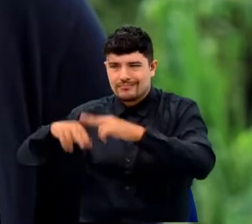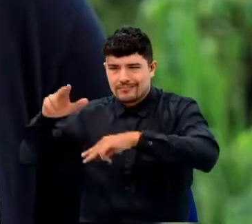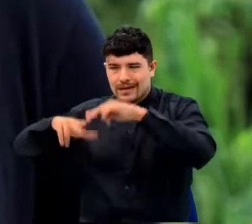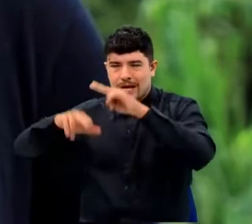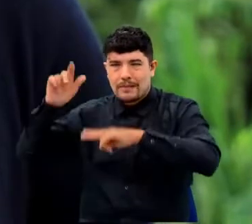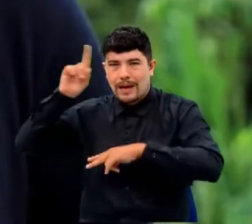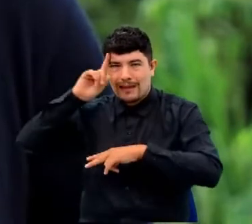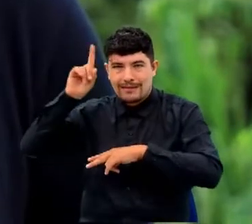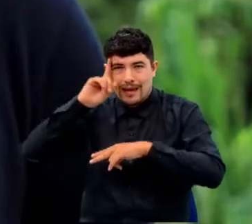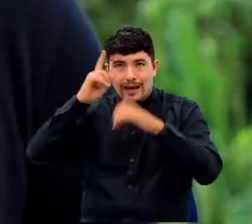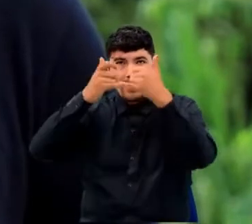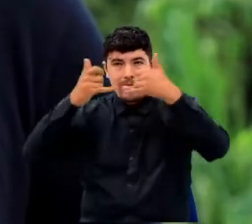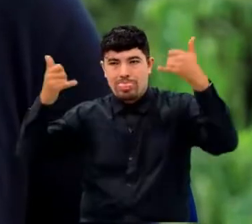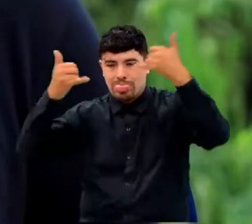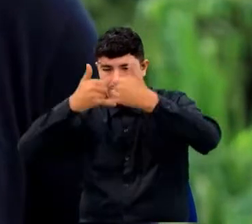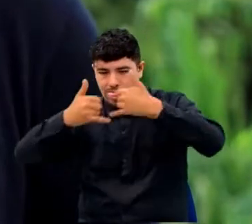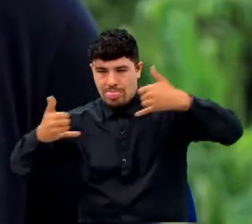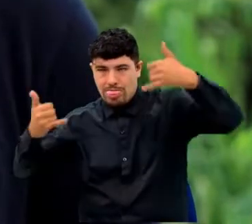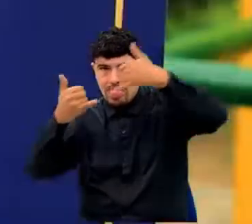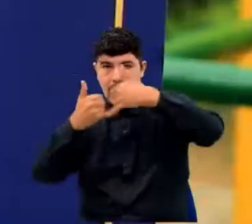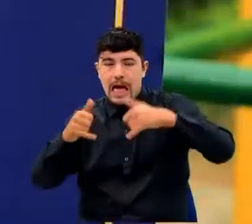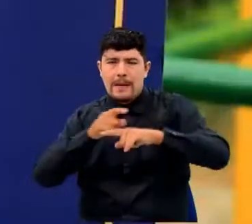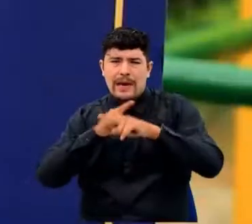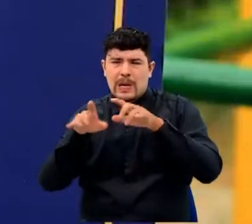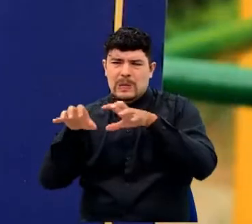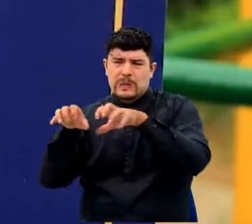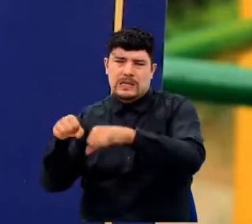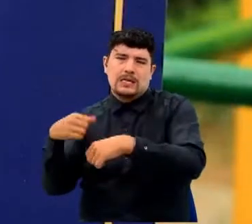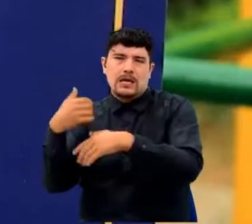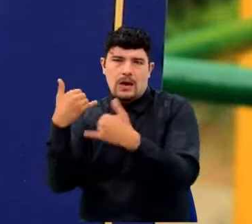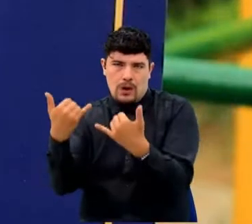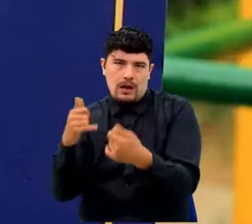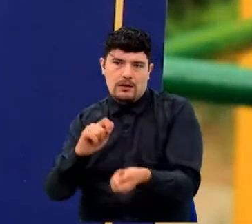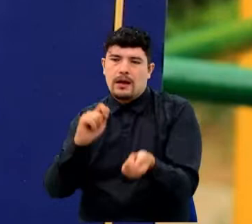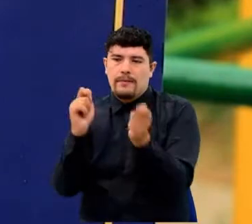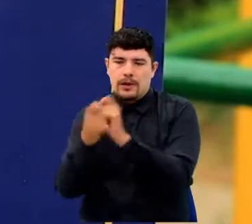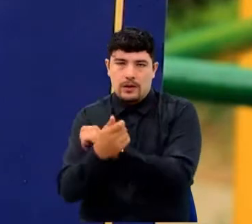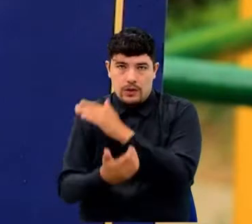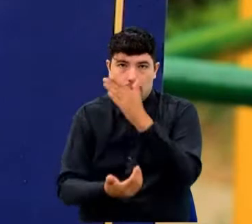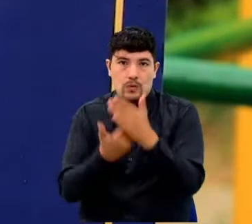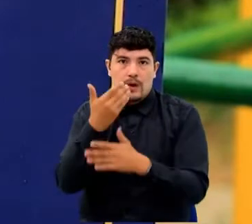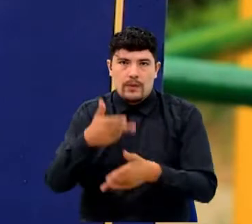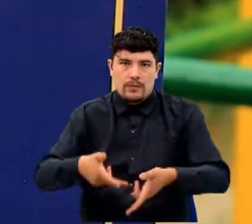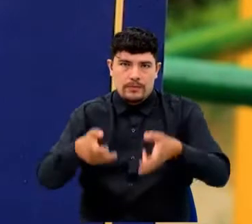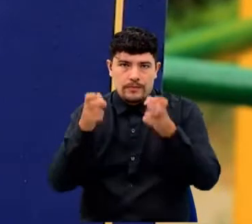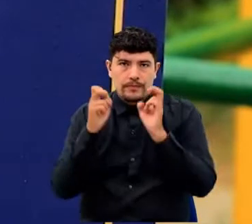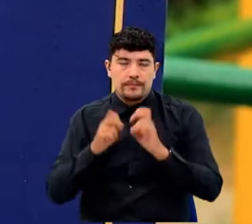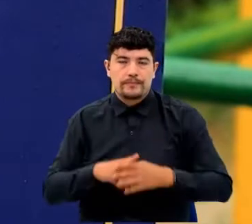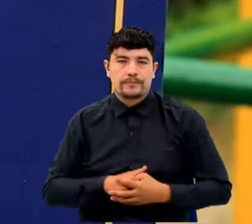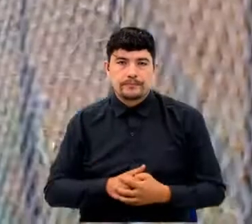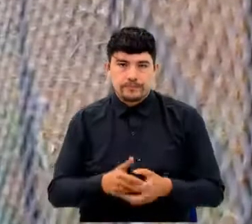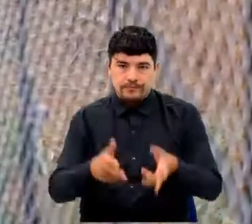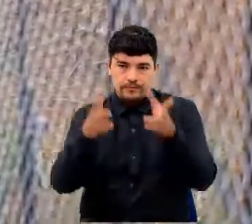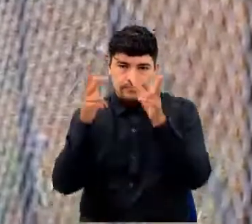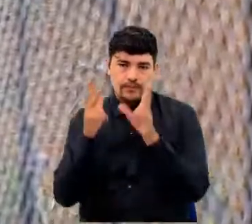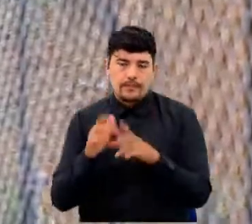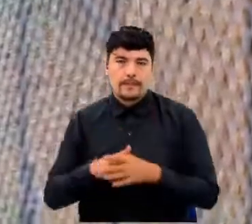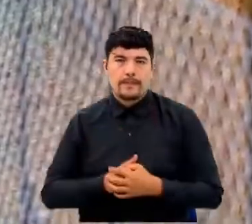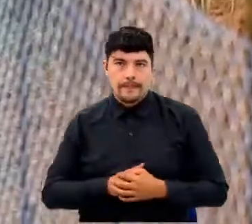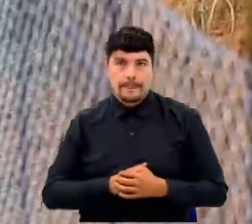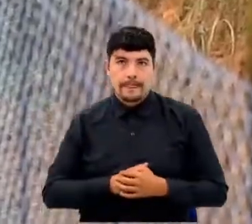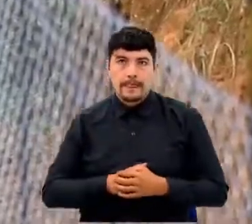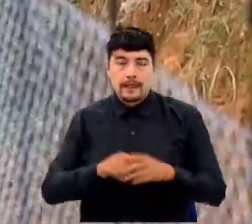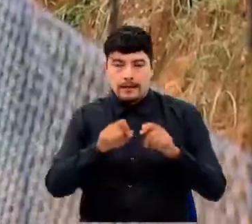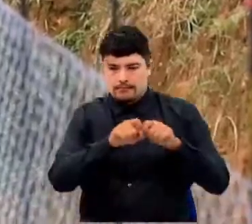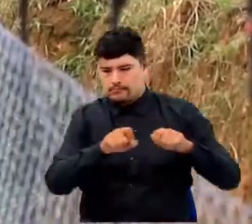guayas de una estructura pero poco a poco se fue degenerando este nuevo puente se caracteriza por ser una estructura colgante que tiene una longitud de